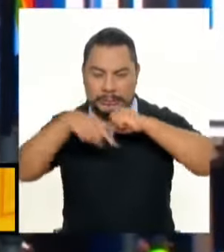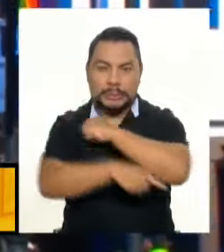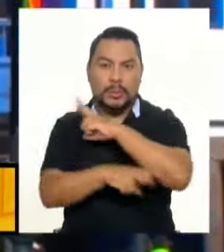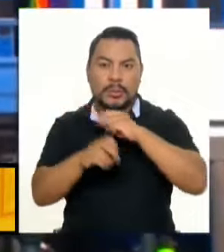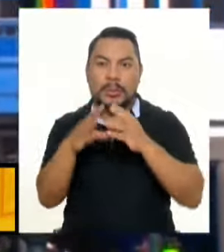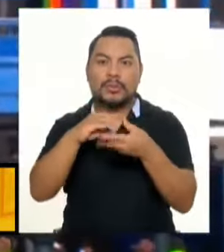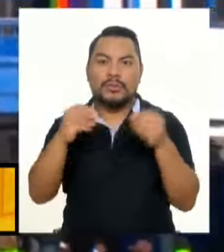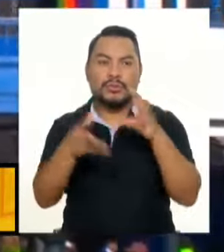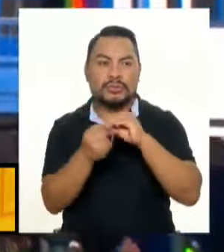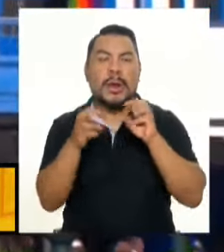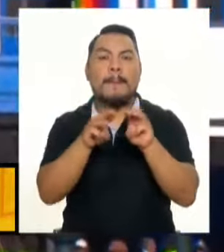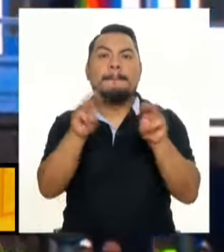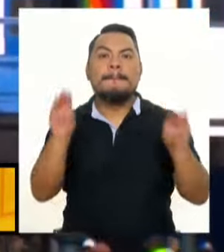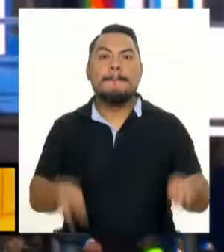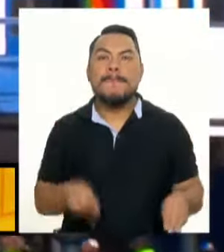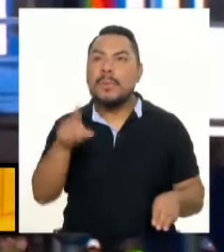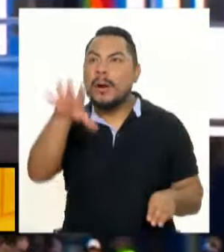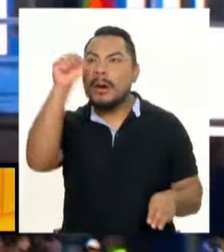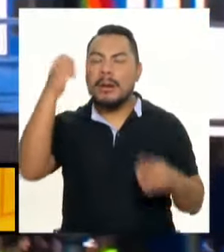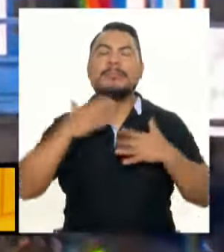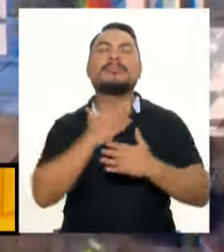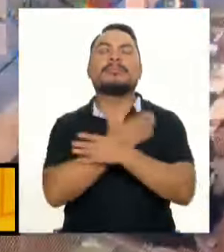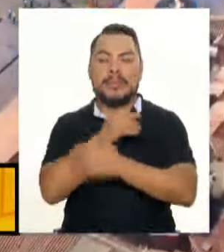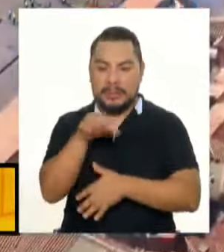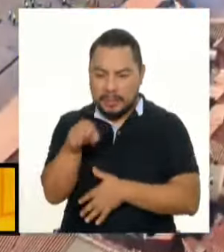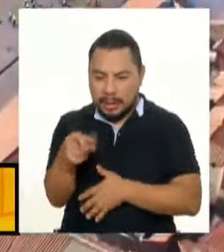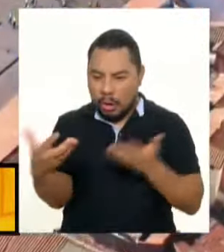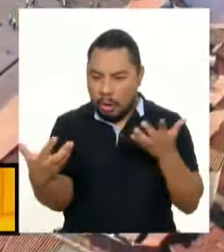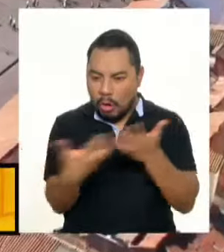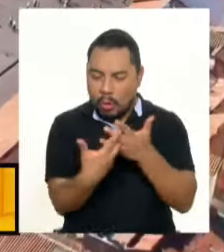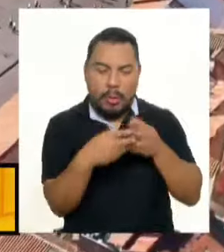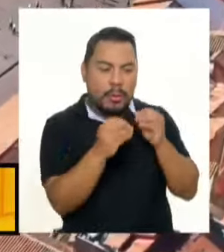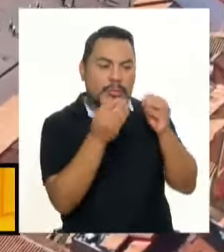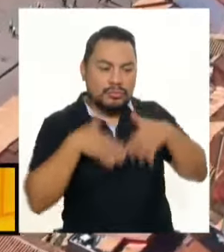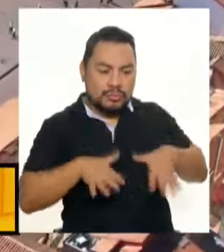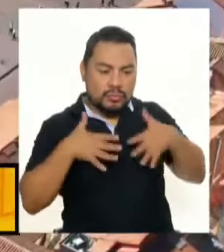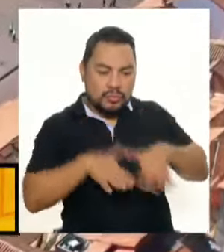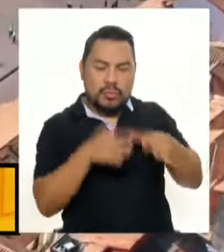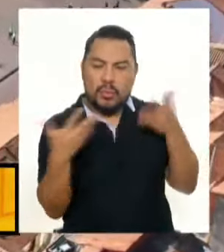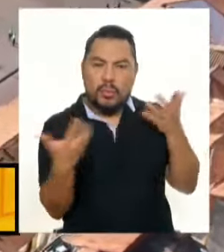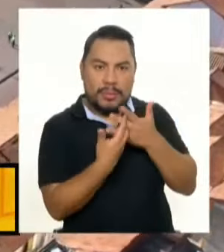que están en los museos de todo el Cusco y de todo el Perú. Entonces, el traje de la colla, el